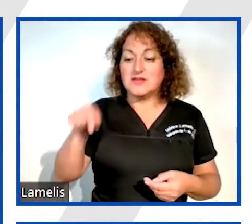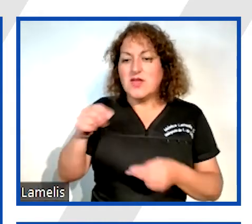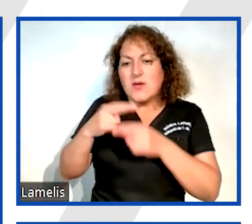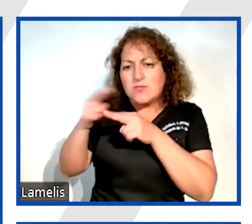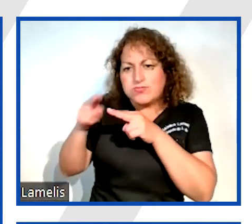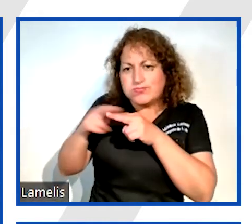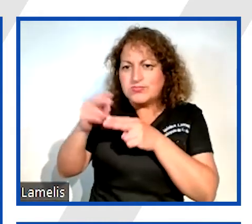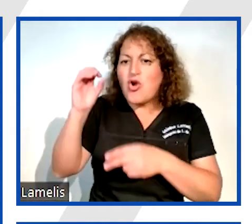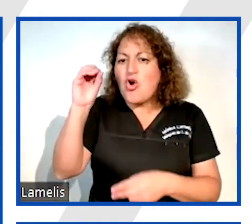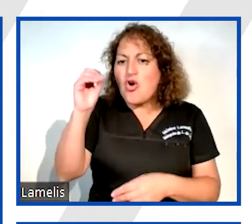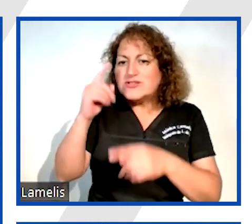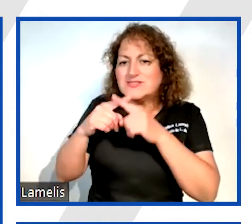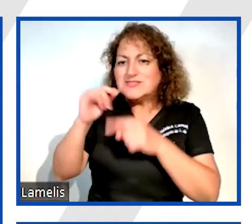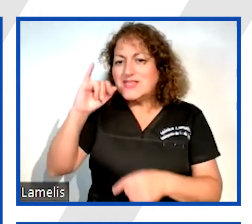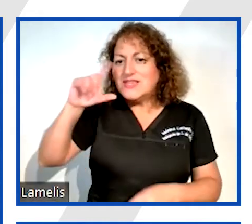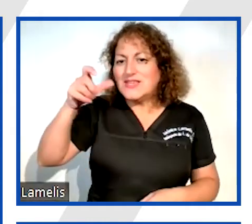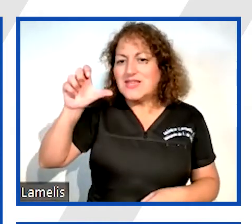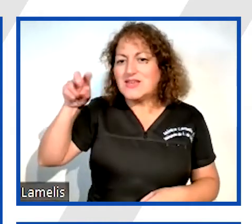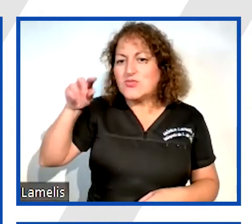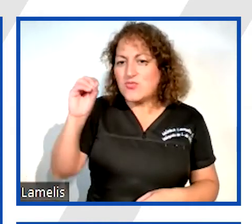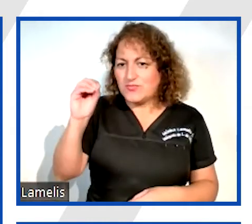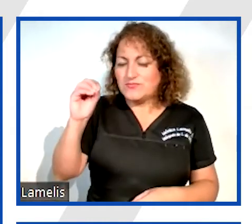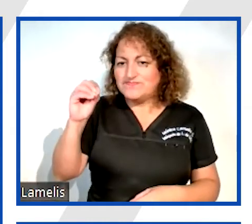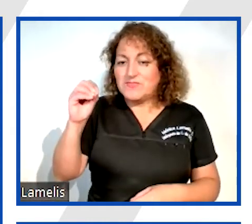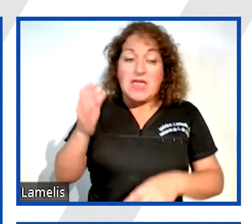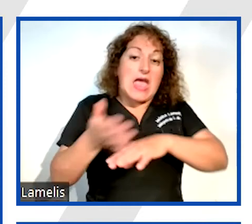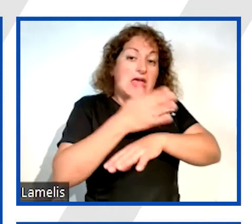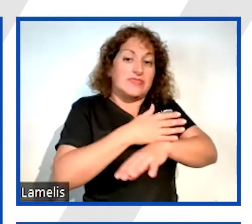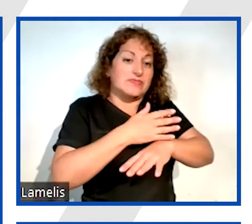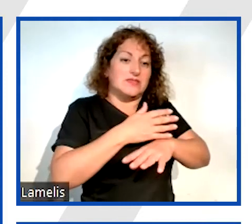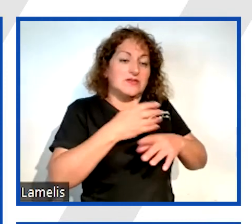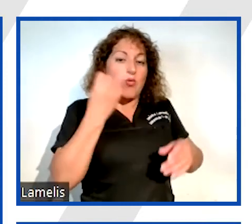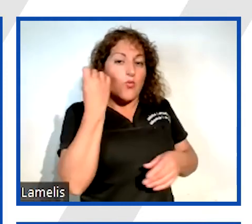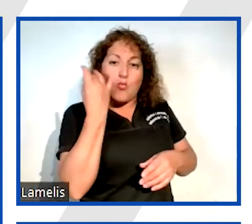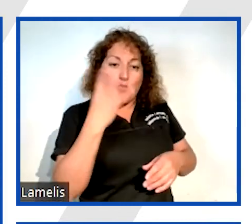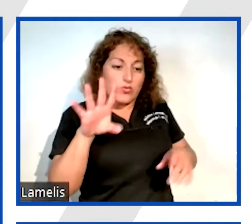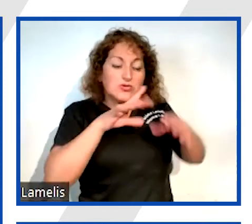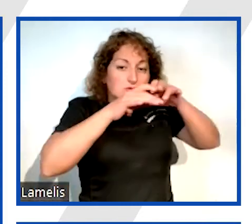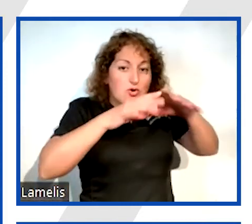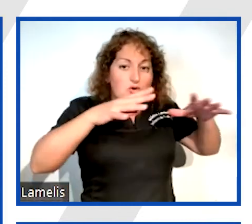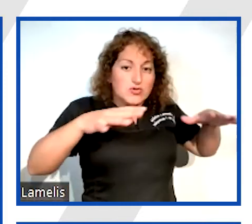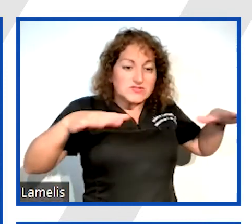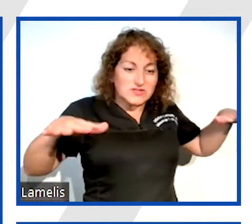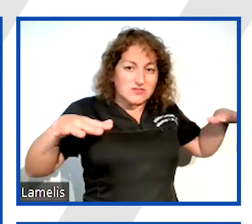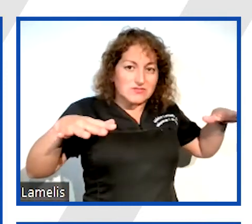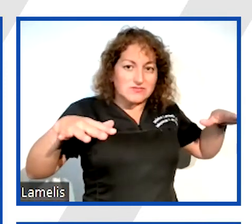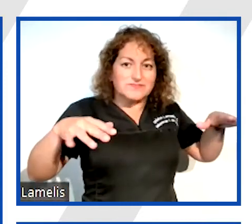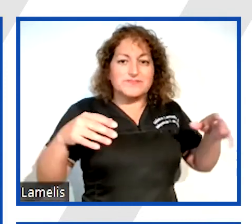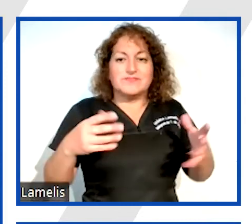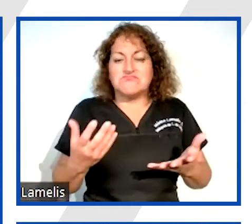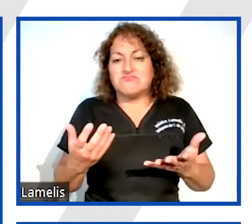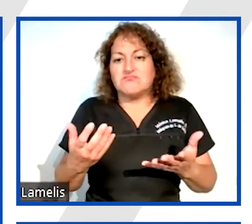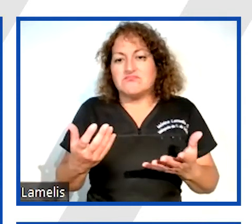oxígeno que había en la tierra era prácticamente el del océano entonces no teníamos oxígeno y las plantas verdad toda la vida